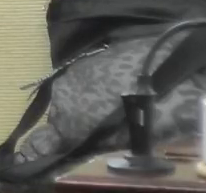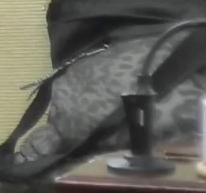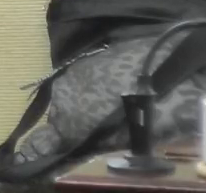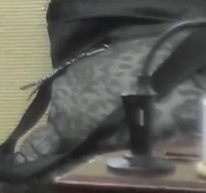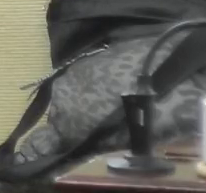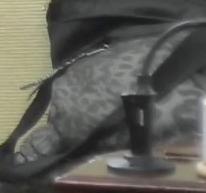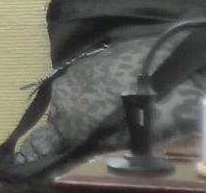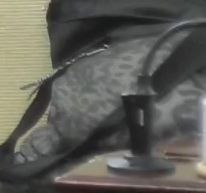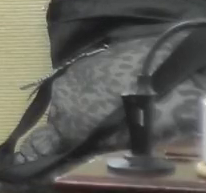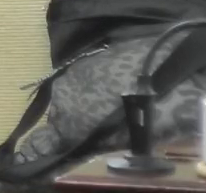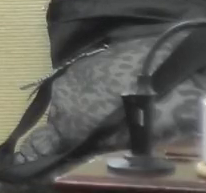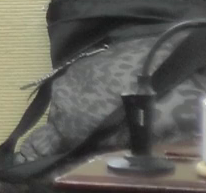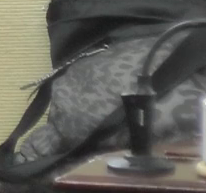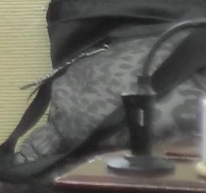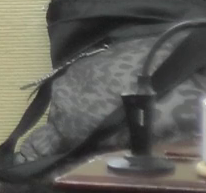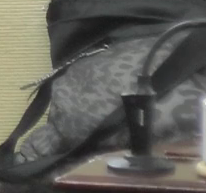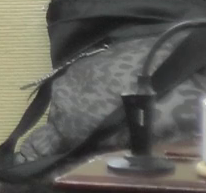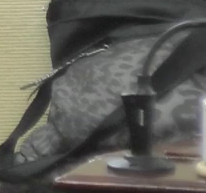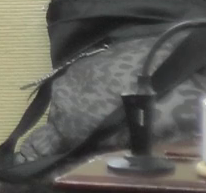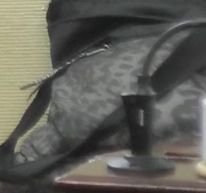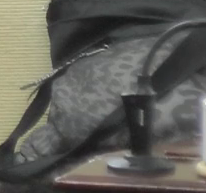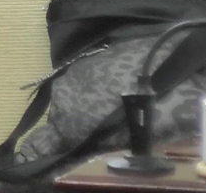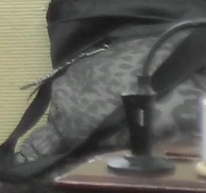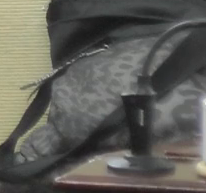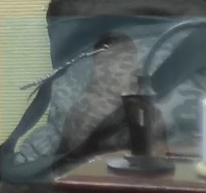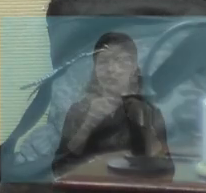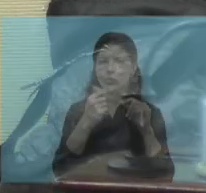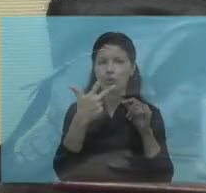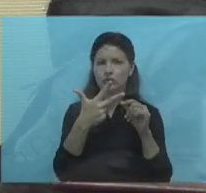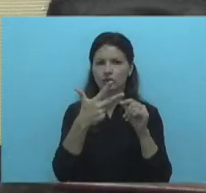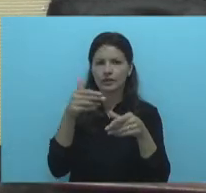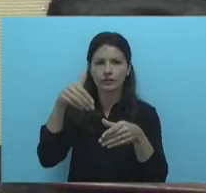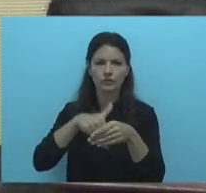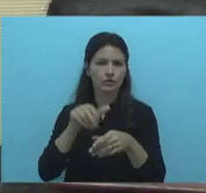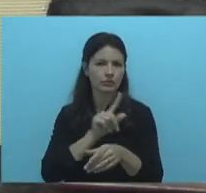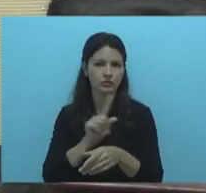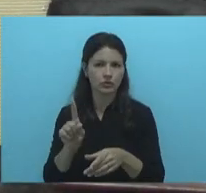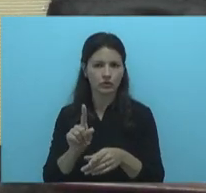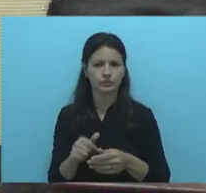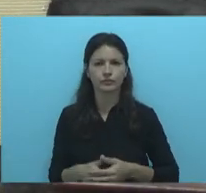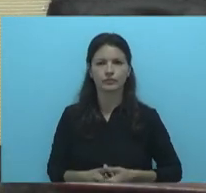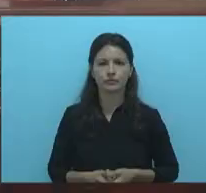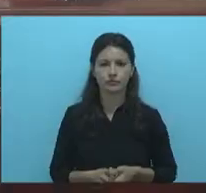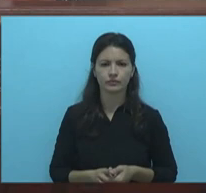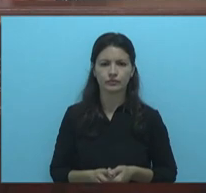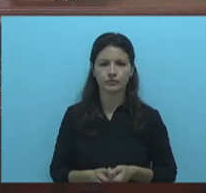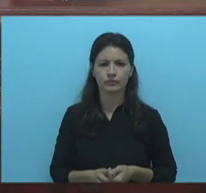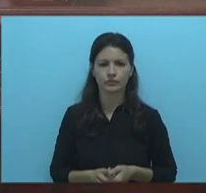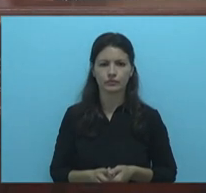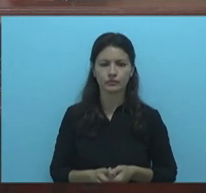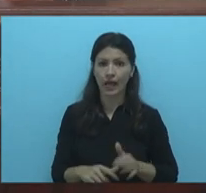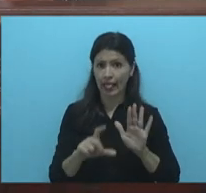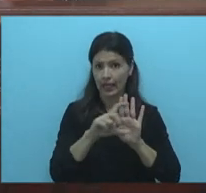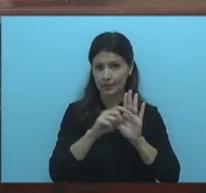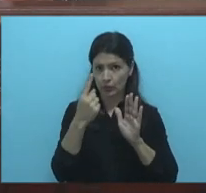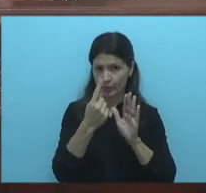parte de nuestro bloque que no acompañamos y votamos en contra del artículo 3 de la ley. Bien, eso está contenido dentro del capítulo